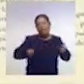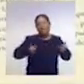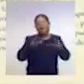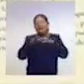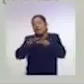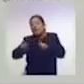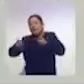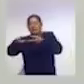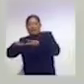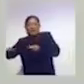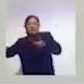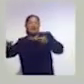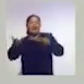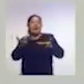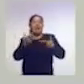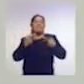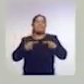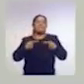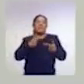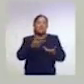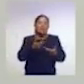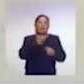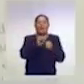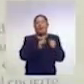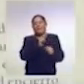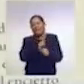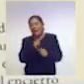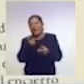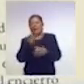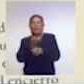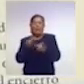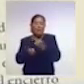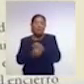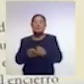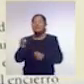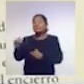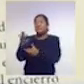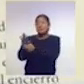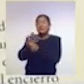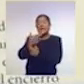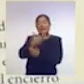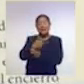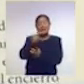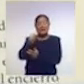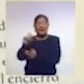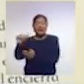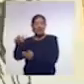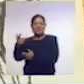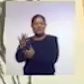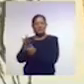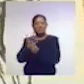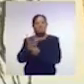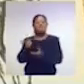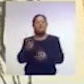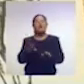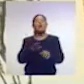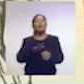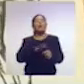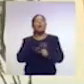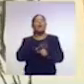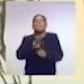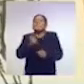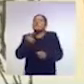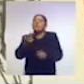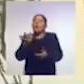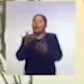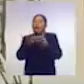como Héctor T. Arita nos va enseñando cuáles fueron las razones por las cuales especies como por ejemplo el dodo de